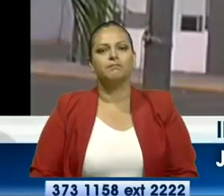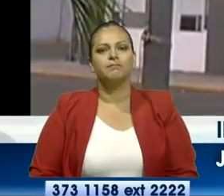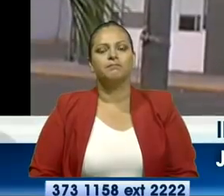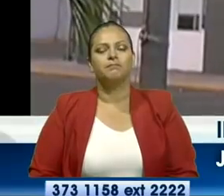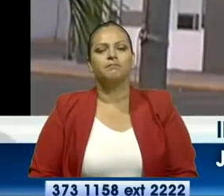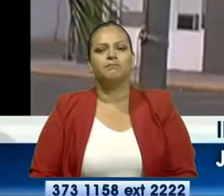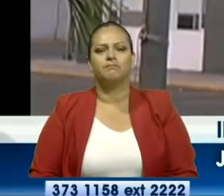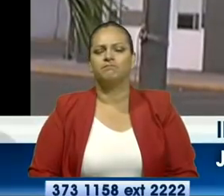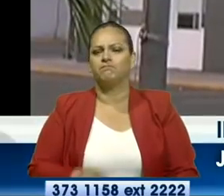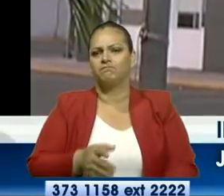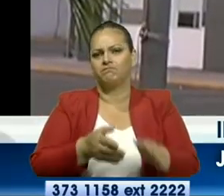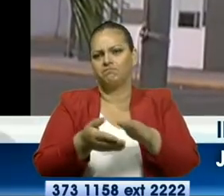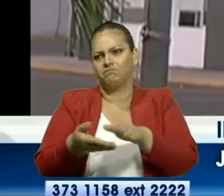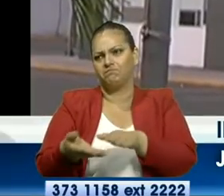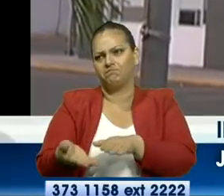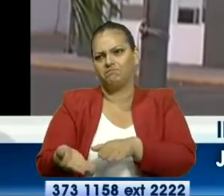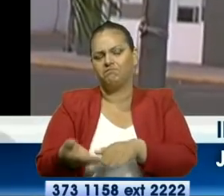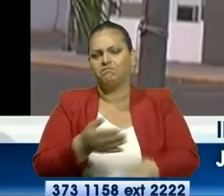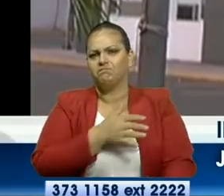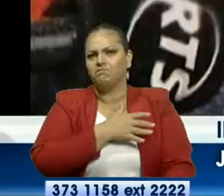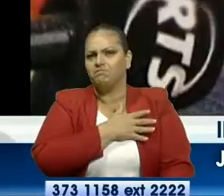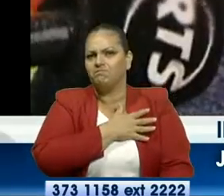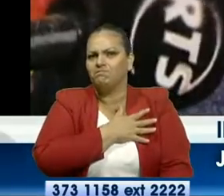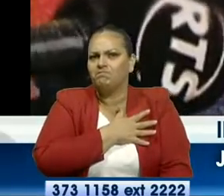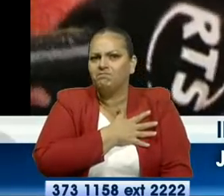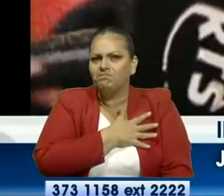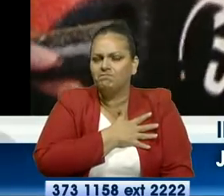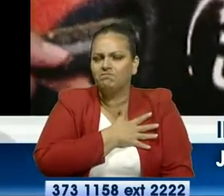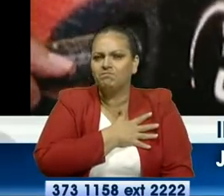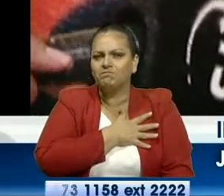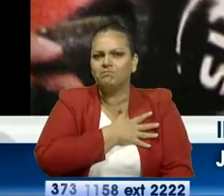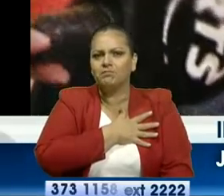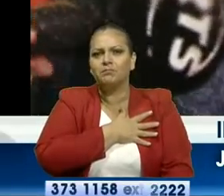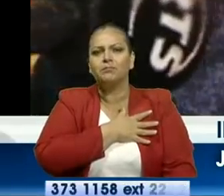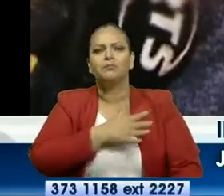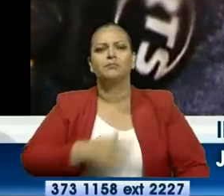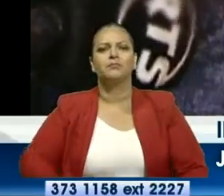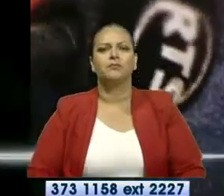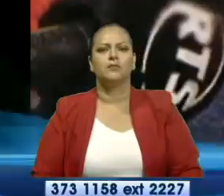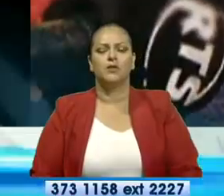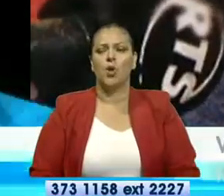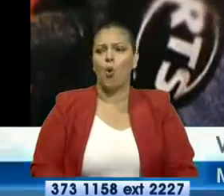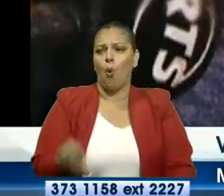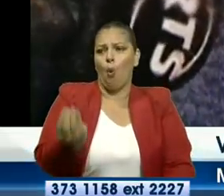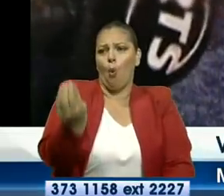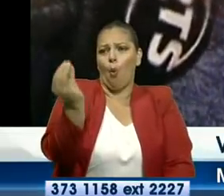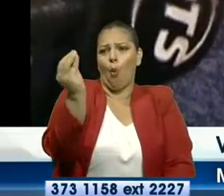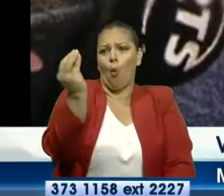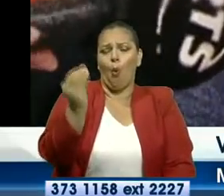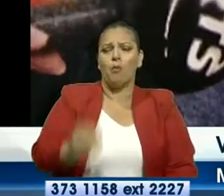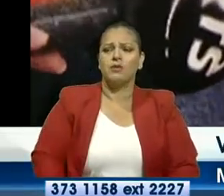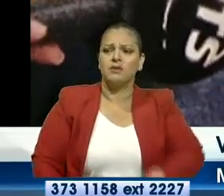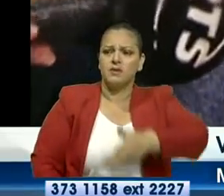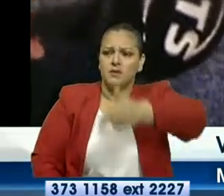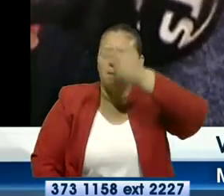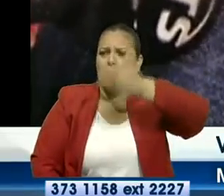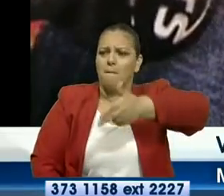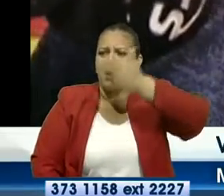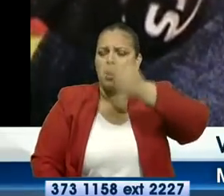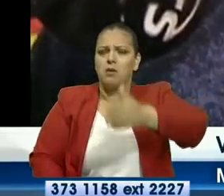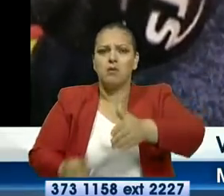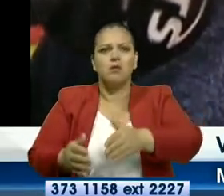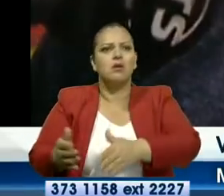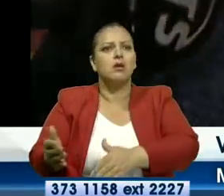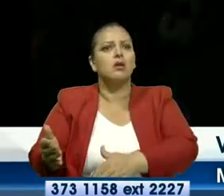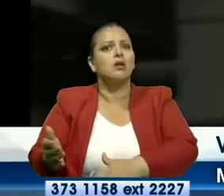fallecido. Que han matado allí, que estaba adentro el muchacho se dio unos dos balazos y salió